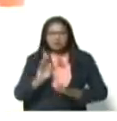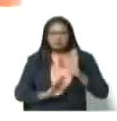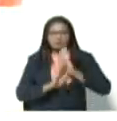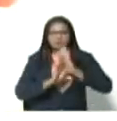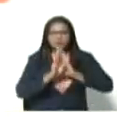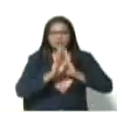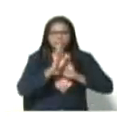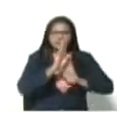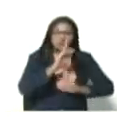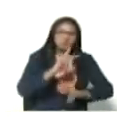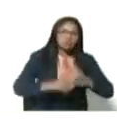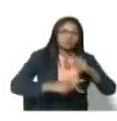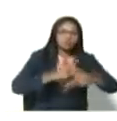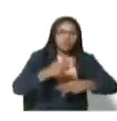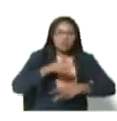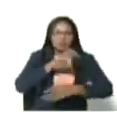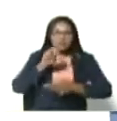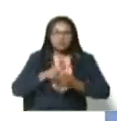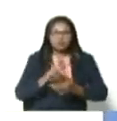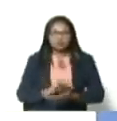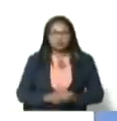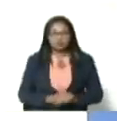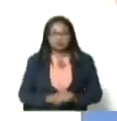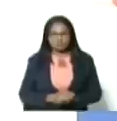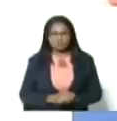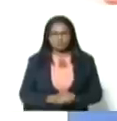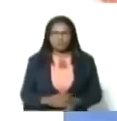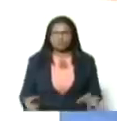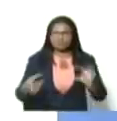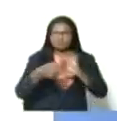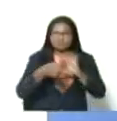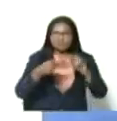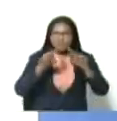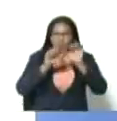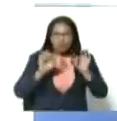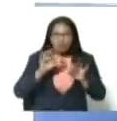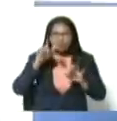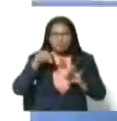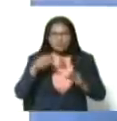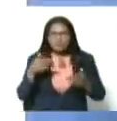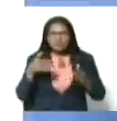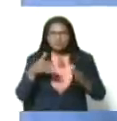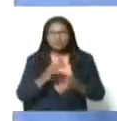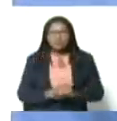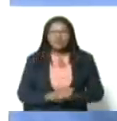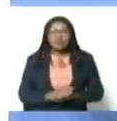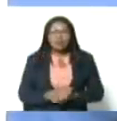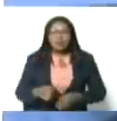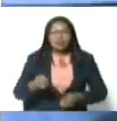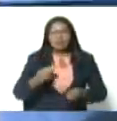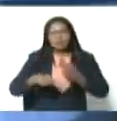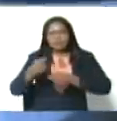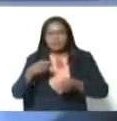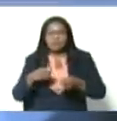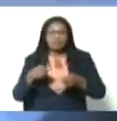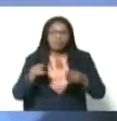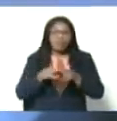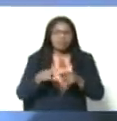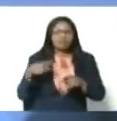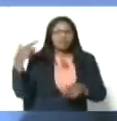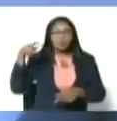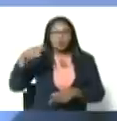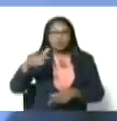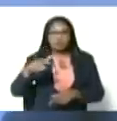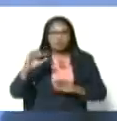las capacidades productivas. Y también de la mano estamos haciendo la tienda del transportista para generar procesos de